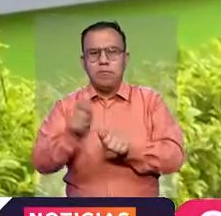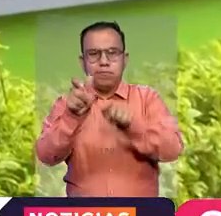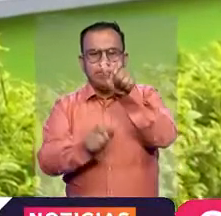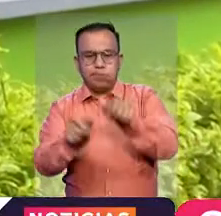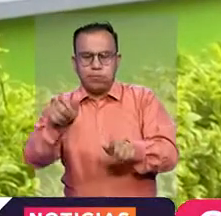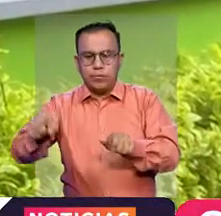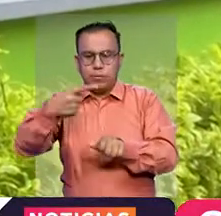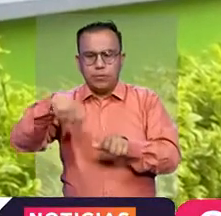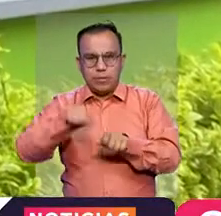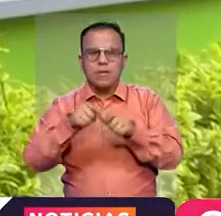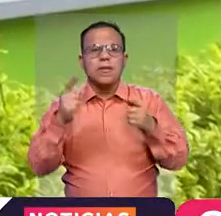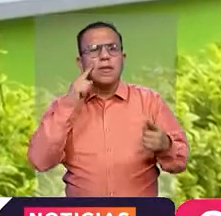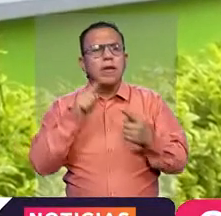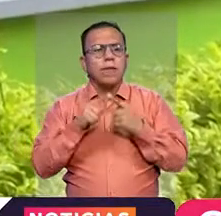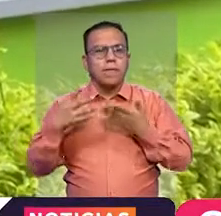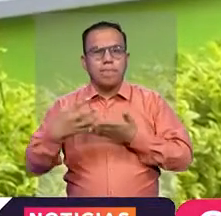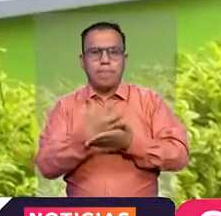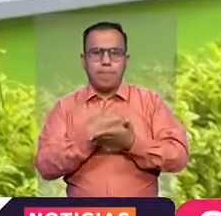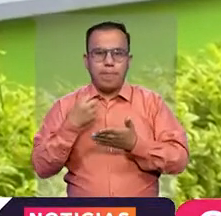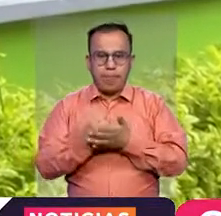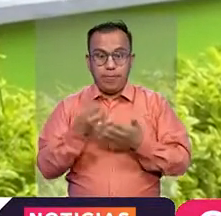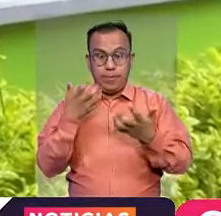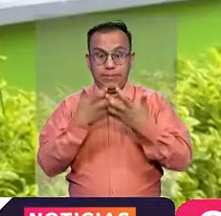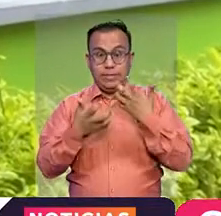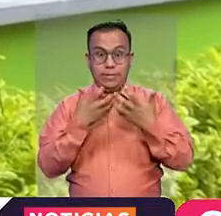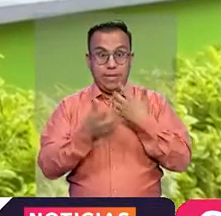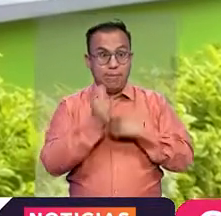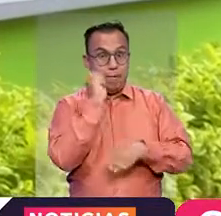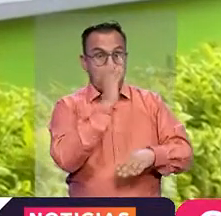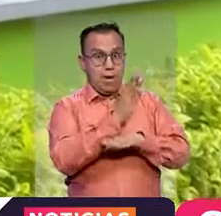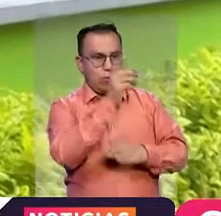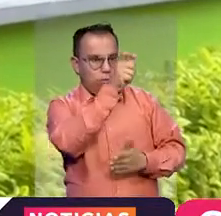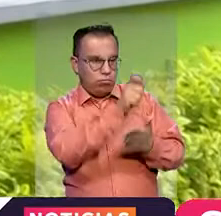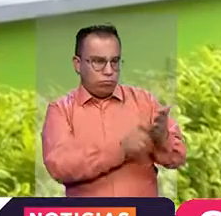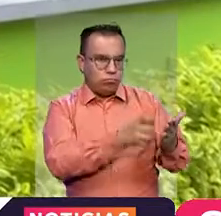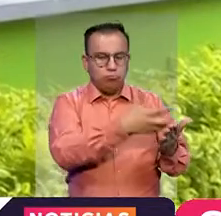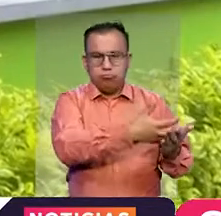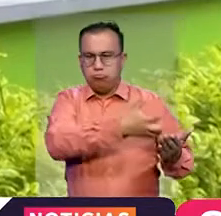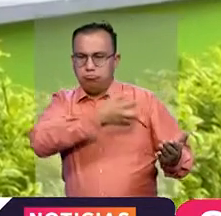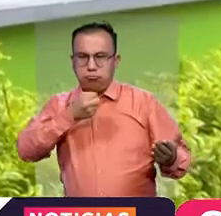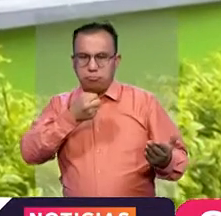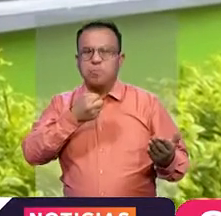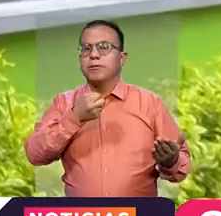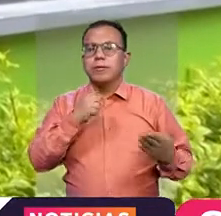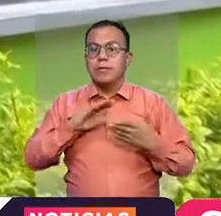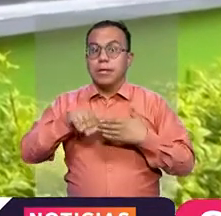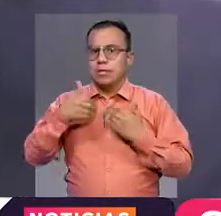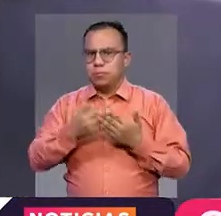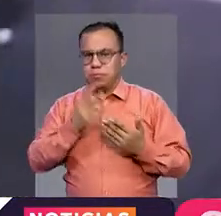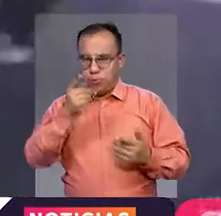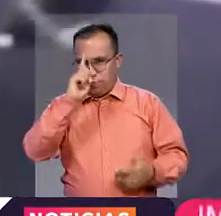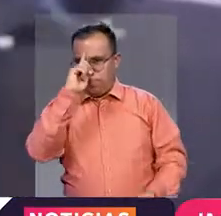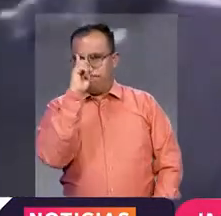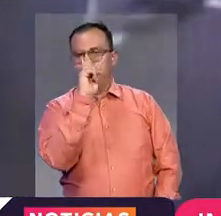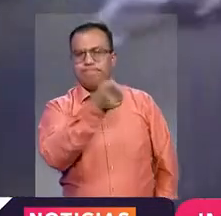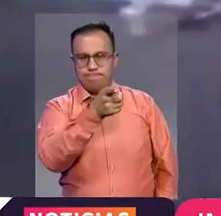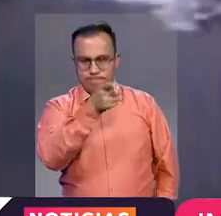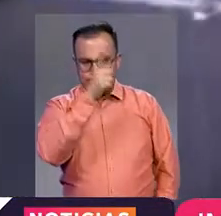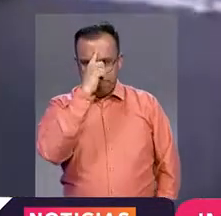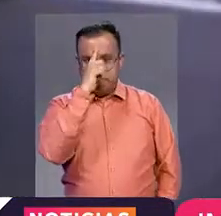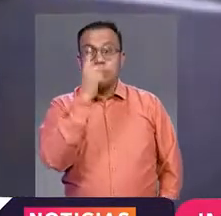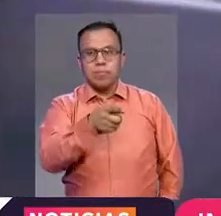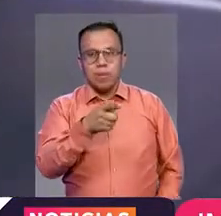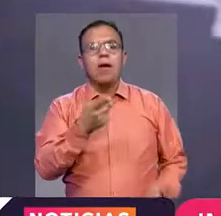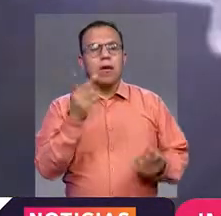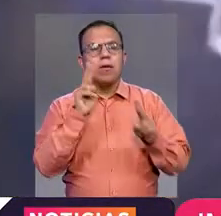que retiraban dinero del sistema financiero. Posteriormente eran marcadas, se hurtaban el